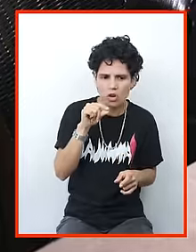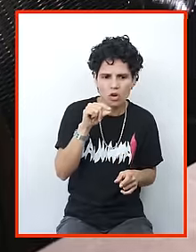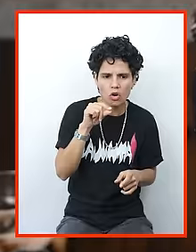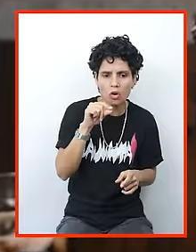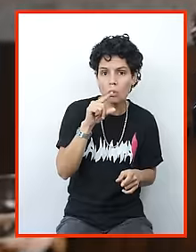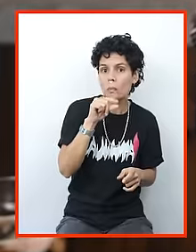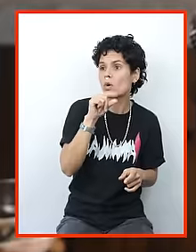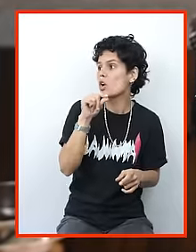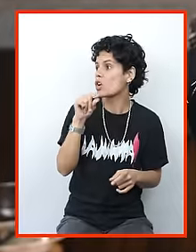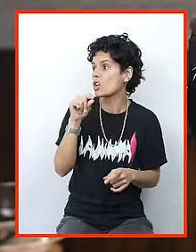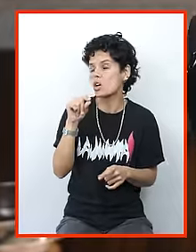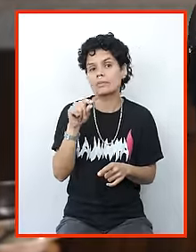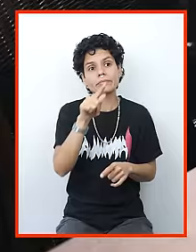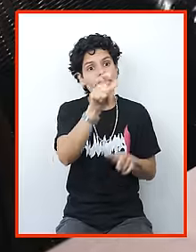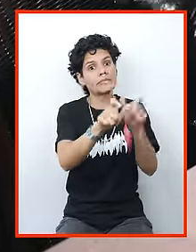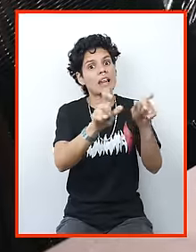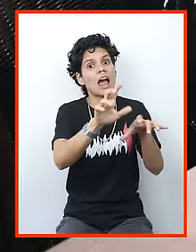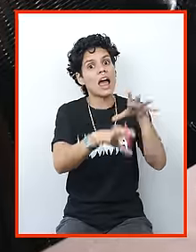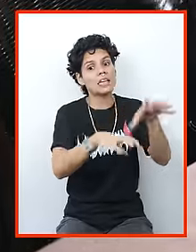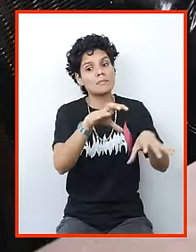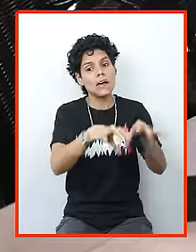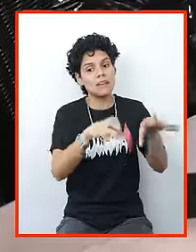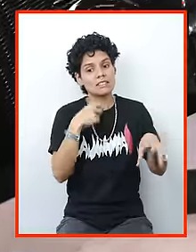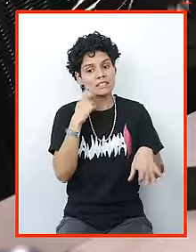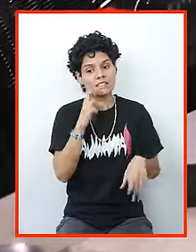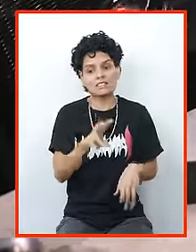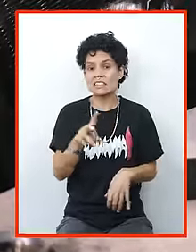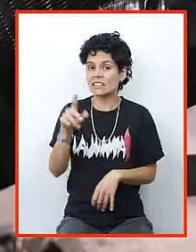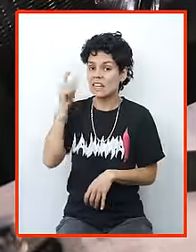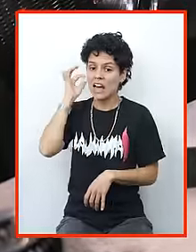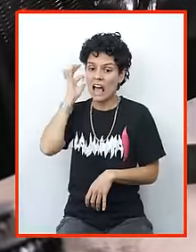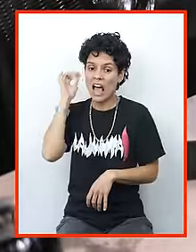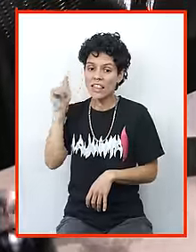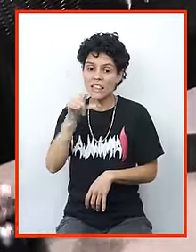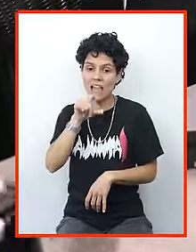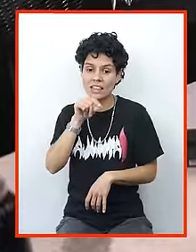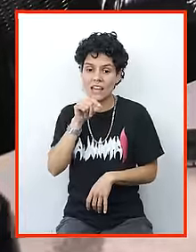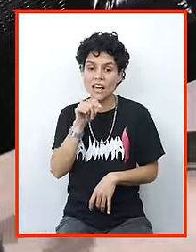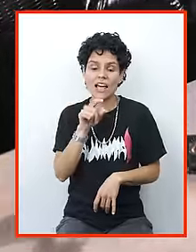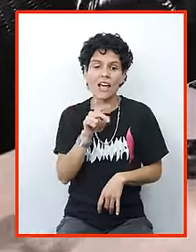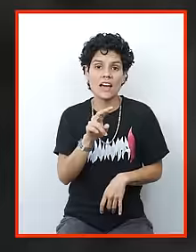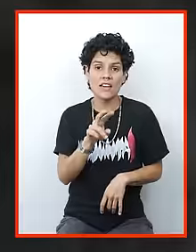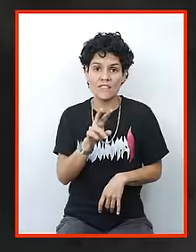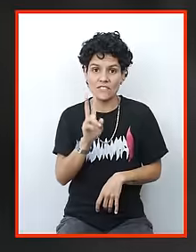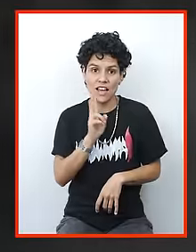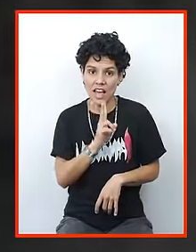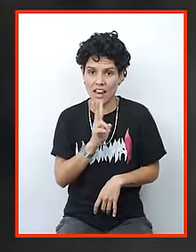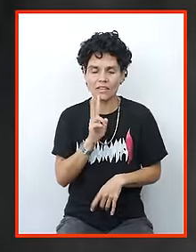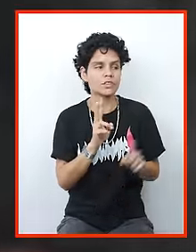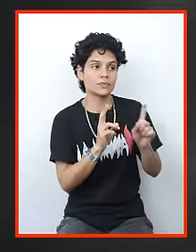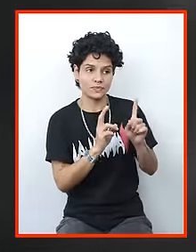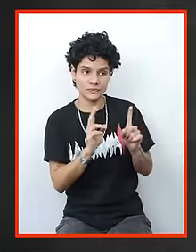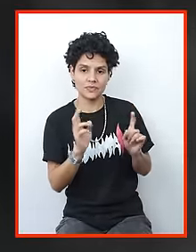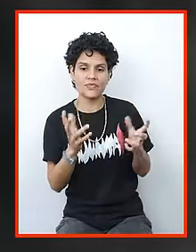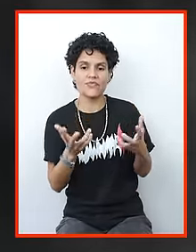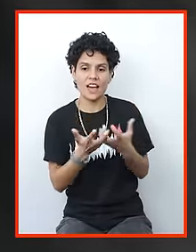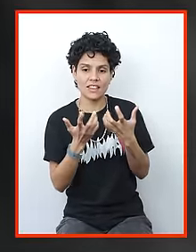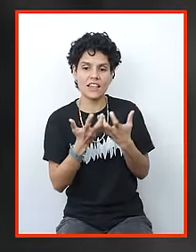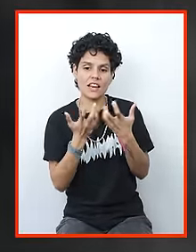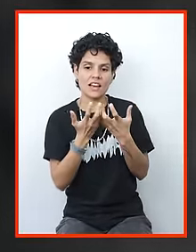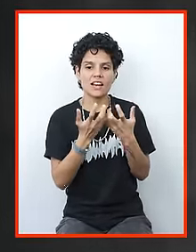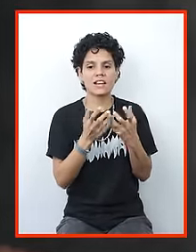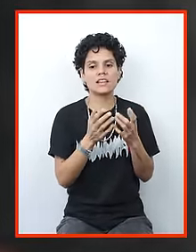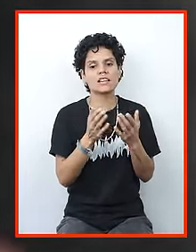o...? No, los animalistas andan con todo, no es ningún chiste, ¿eh? La tenía no es vegana. Soy vegetariana. Vegetariana vegana,